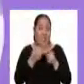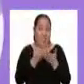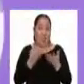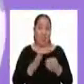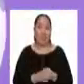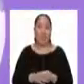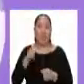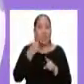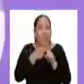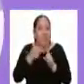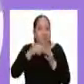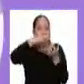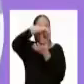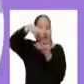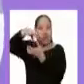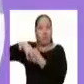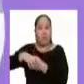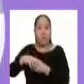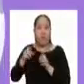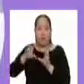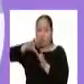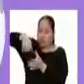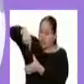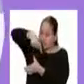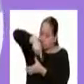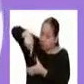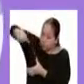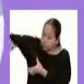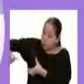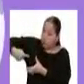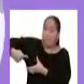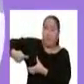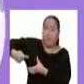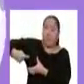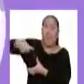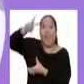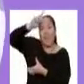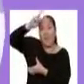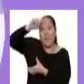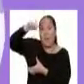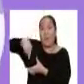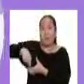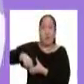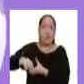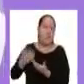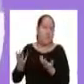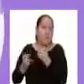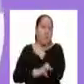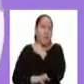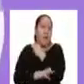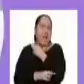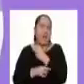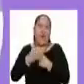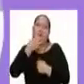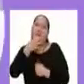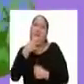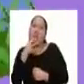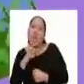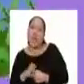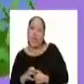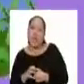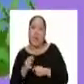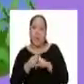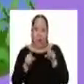climática. Por su ubicación geográfica en el planeta, el Perú debería de ser un país tropical, de clima cálido pero